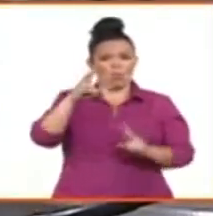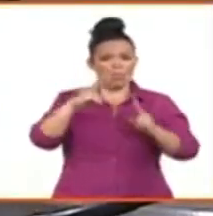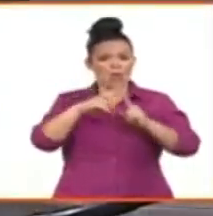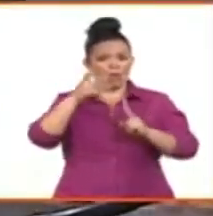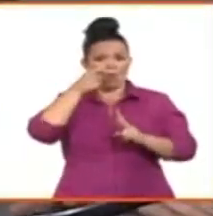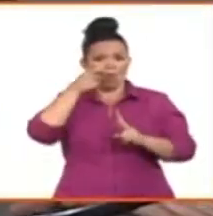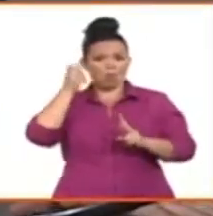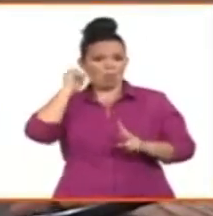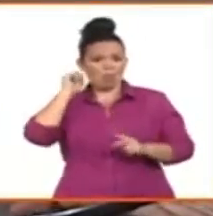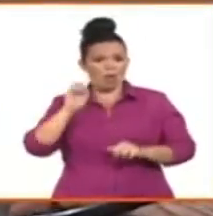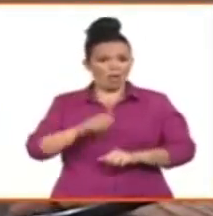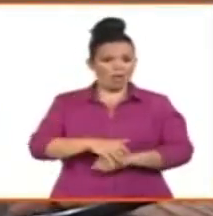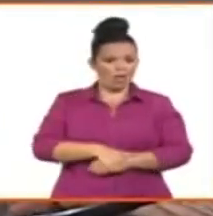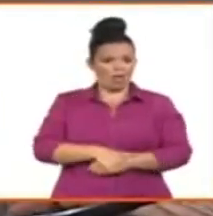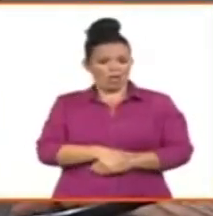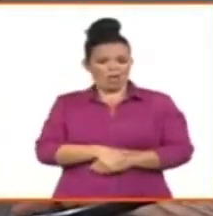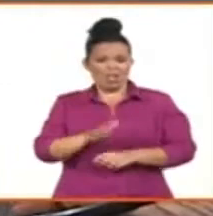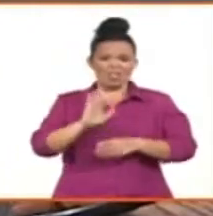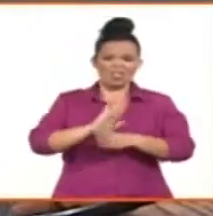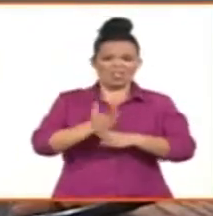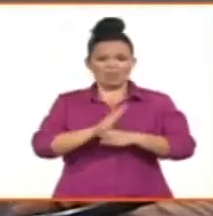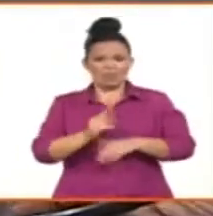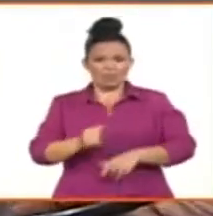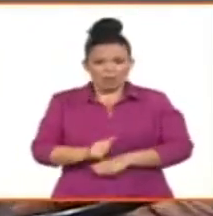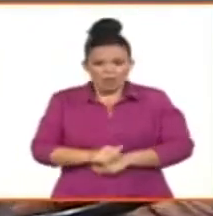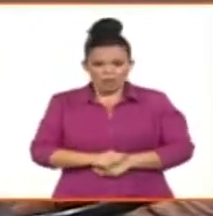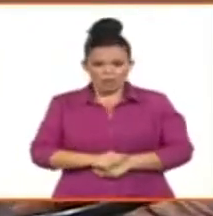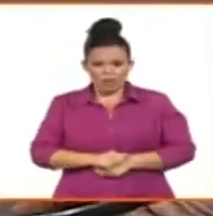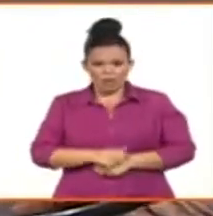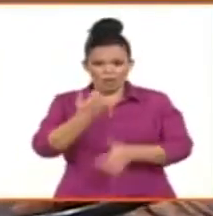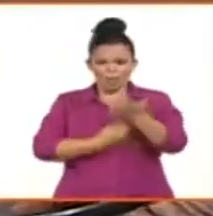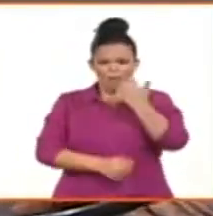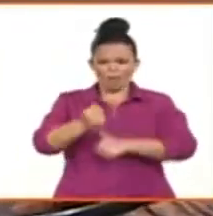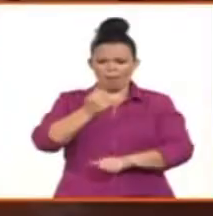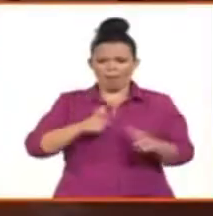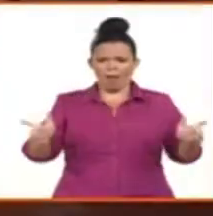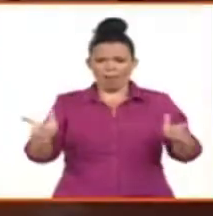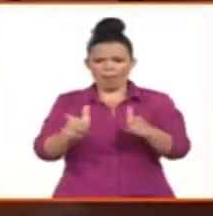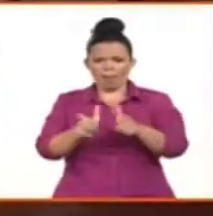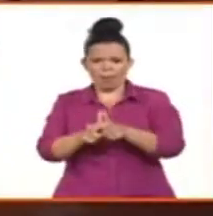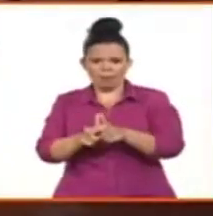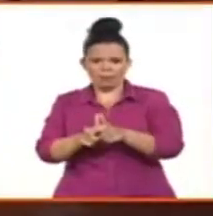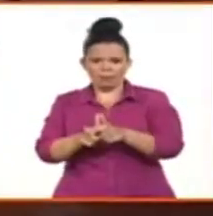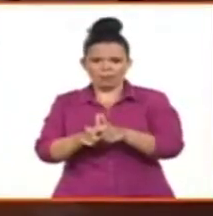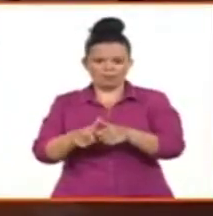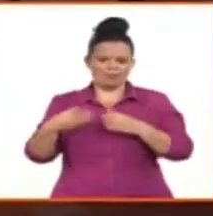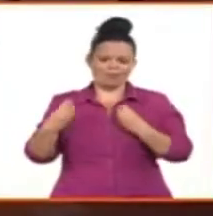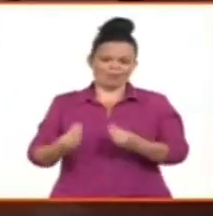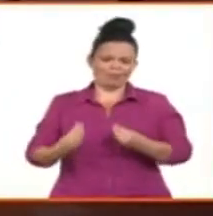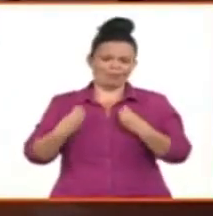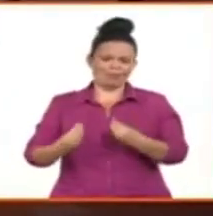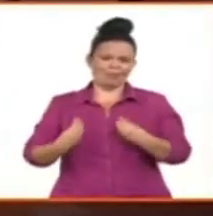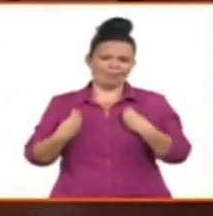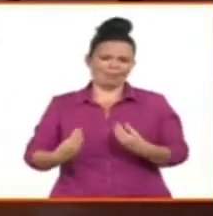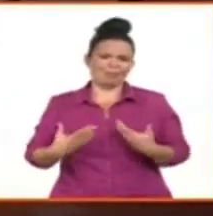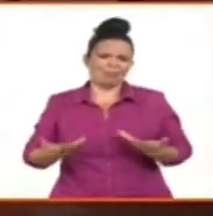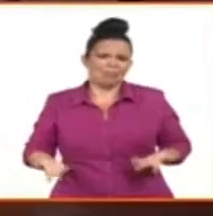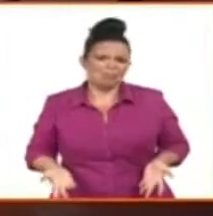va a disminuir la población mundial. Ese disparate yo lo he escuchado un montón de veces. Entonces, ahora que se les está